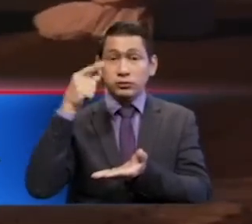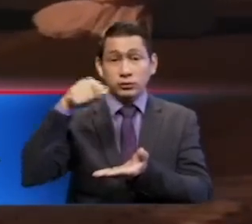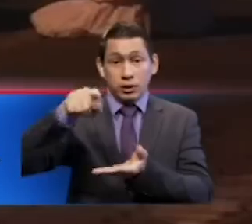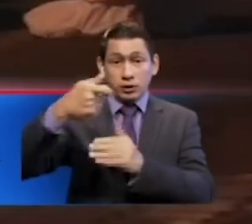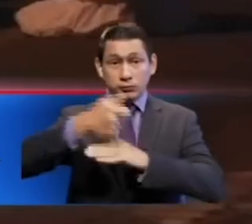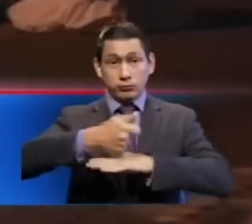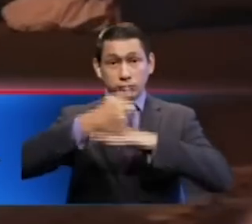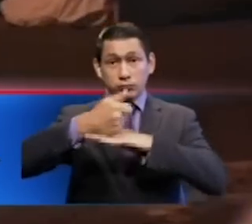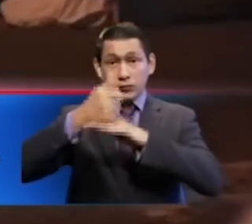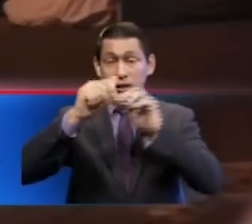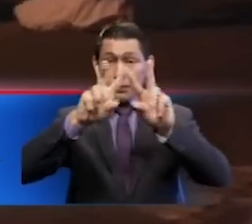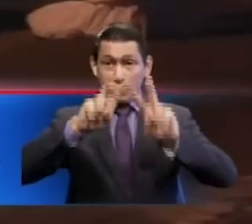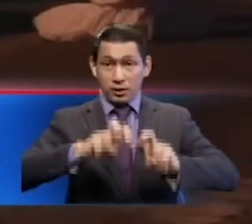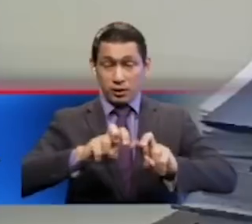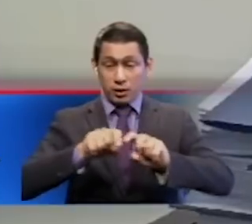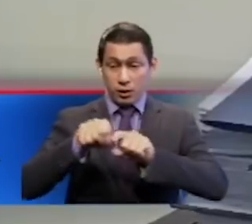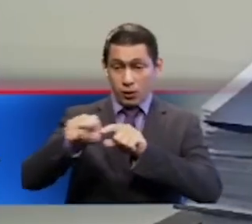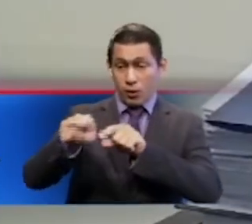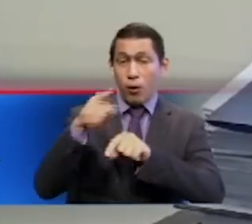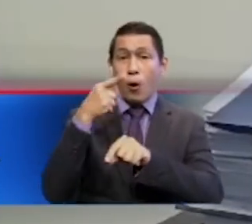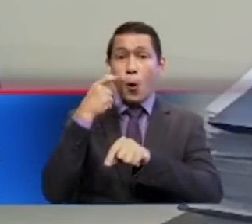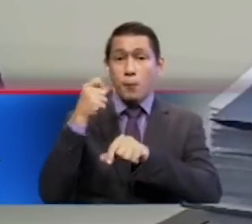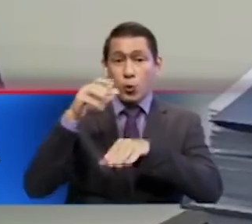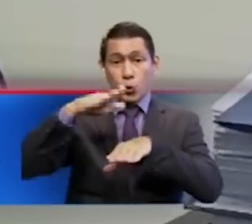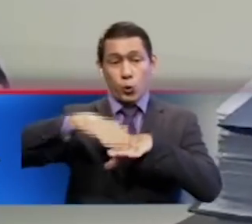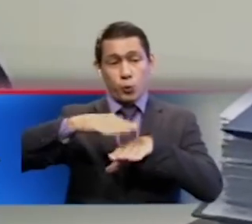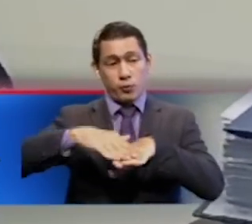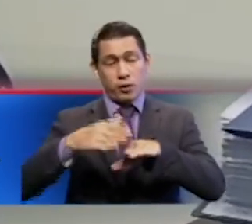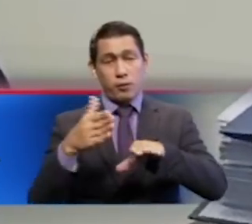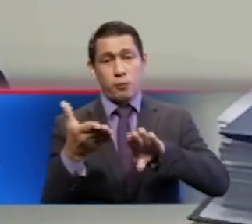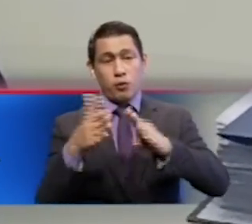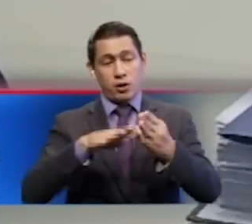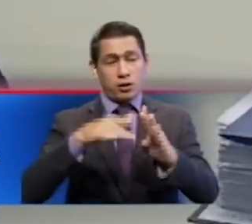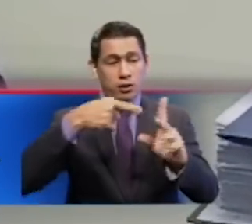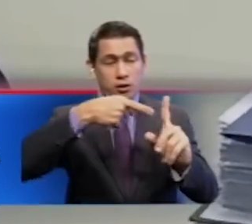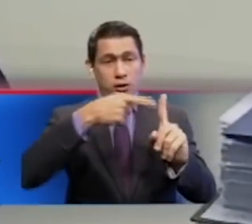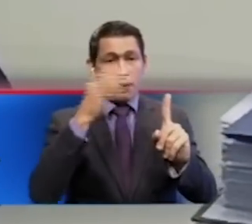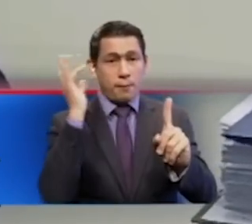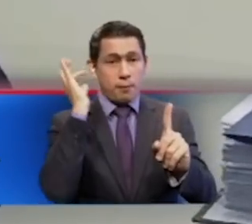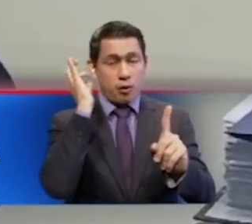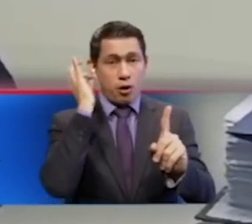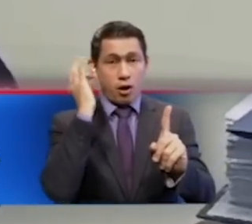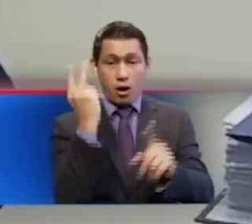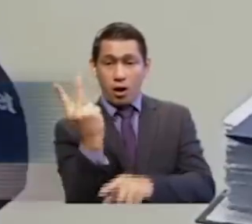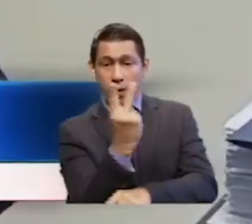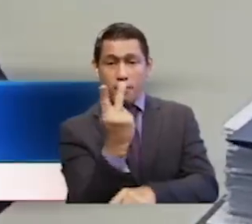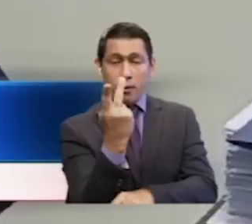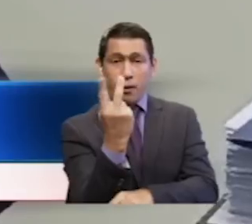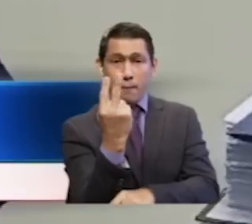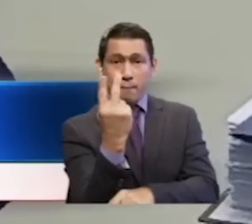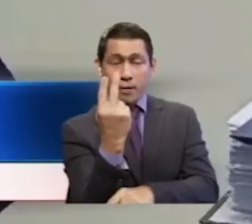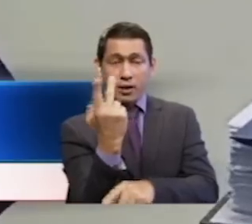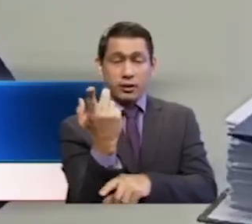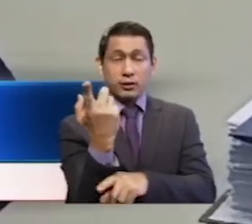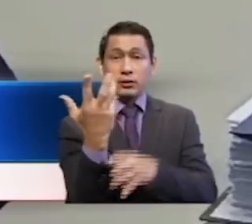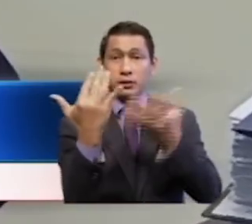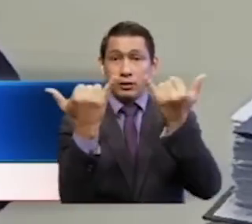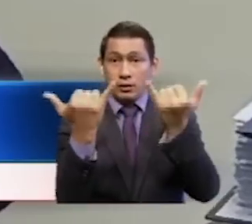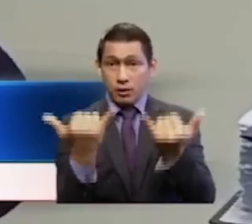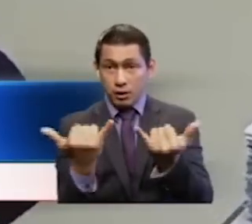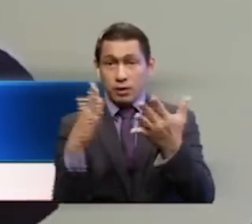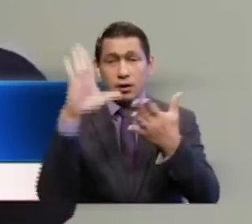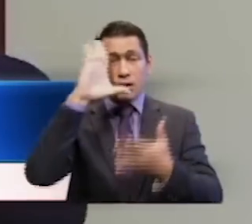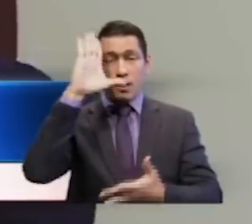procesado por el delito de femicidio. No se ha parado en ningún momento de realizar la búsqueda de esta persona. Los agentes de la DINASEN se